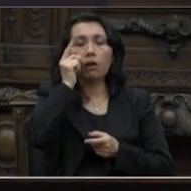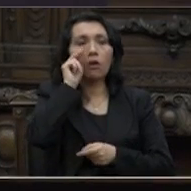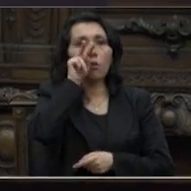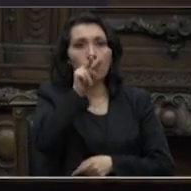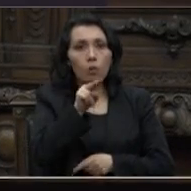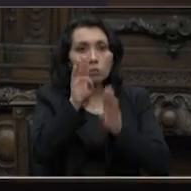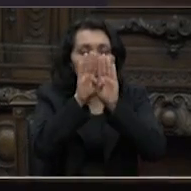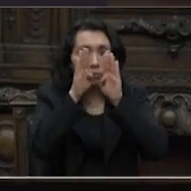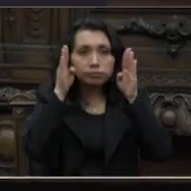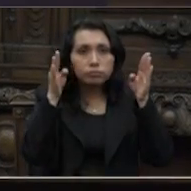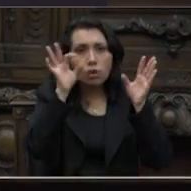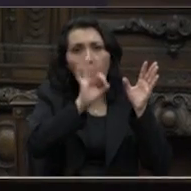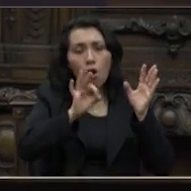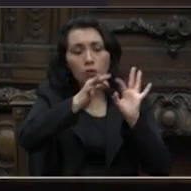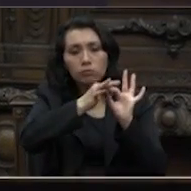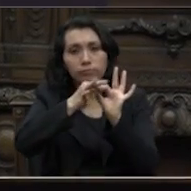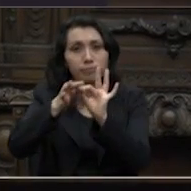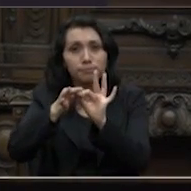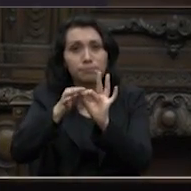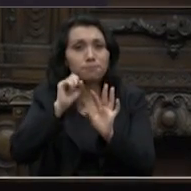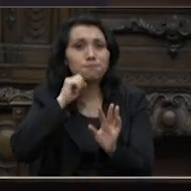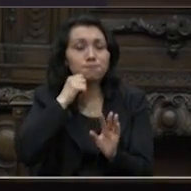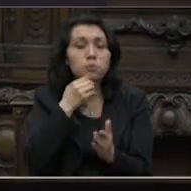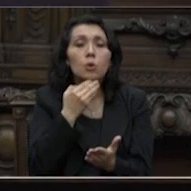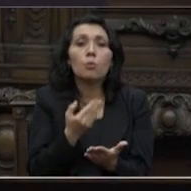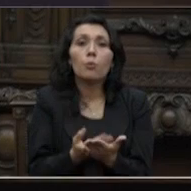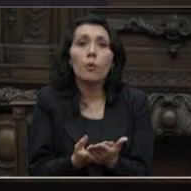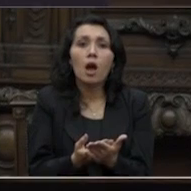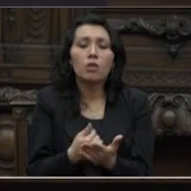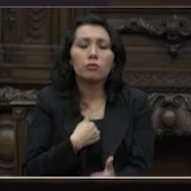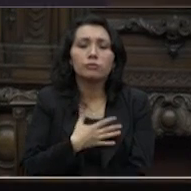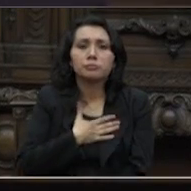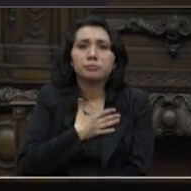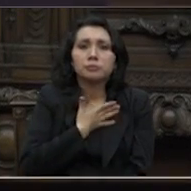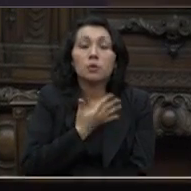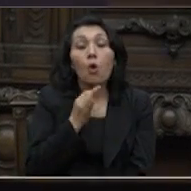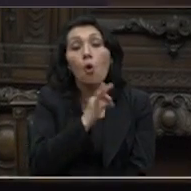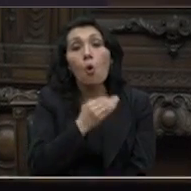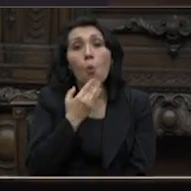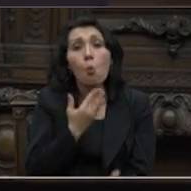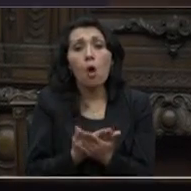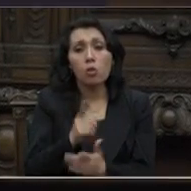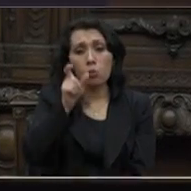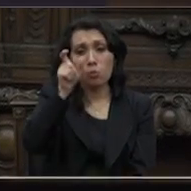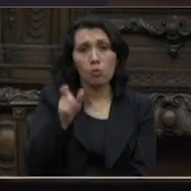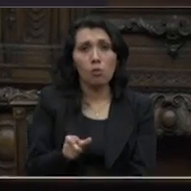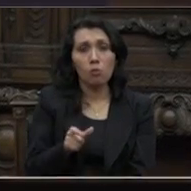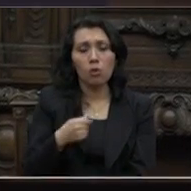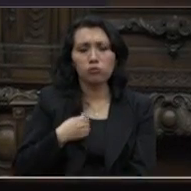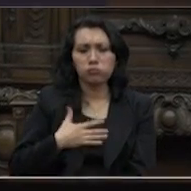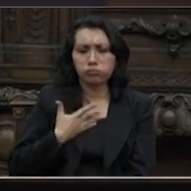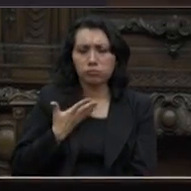nos permitió ver o definir cuándo nos sentimos o cuándo un sujeto está